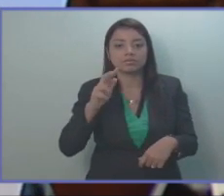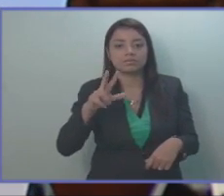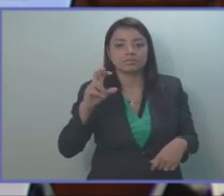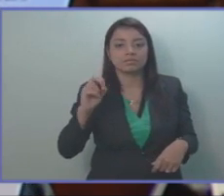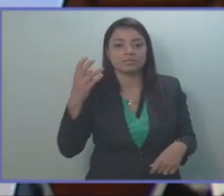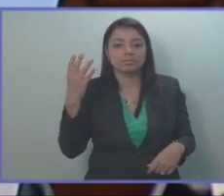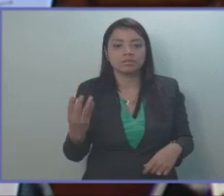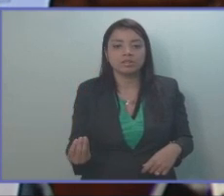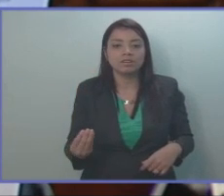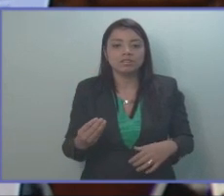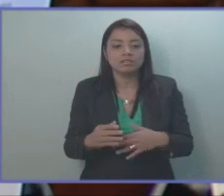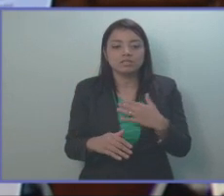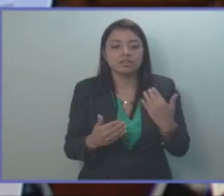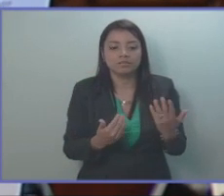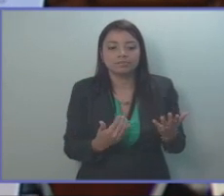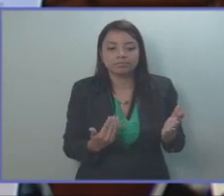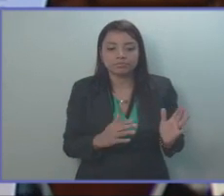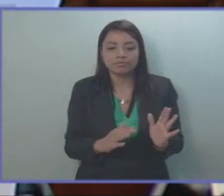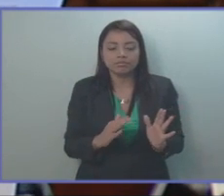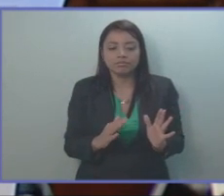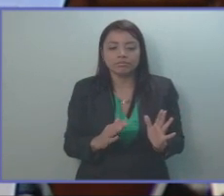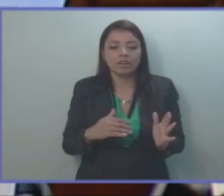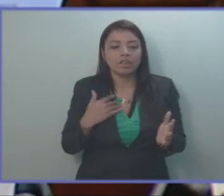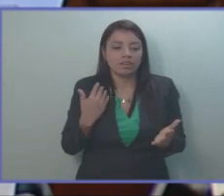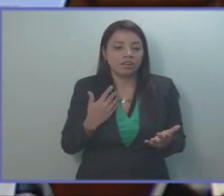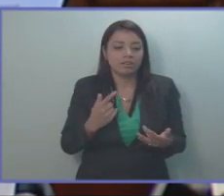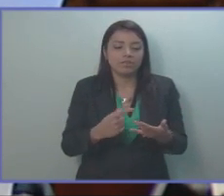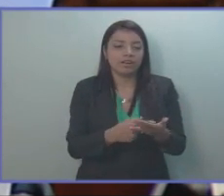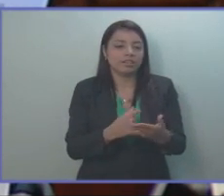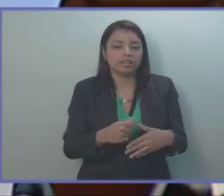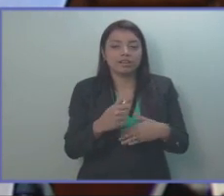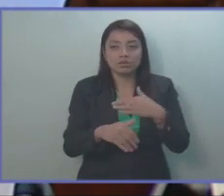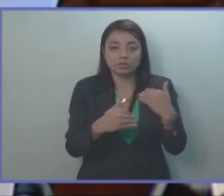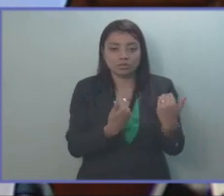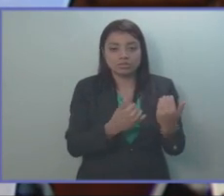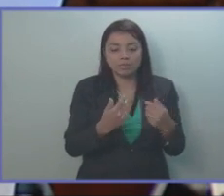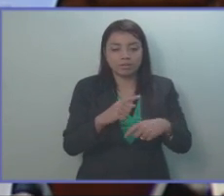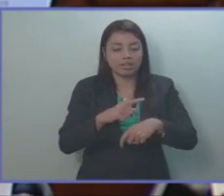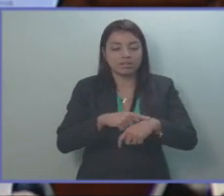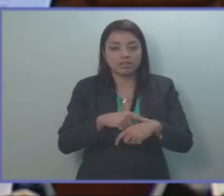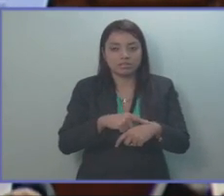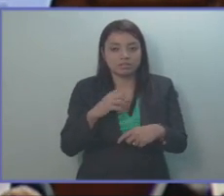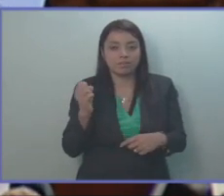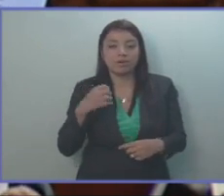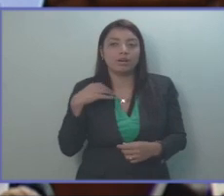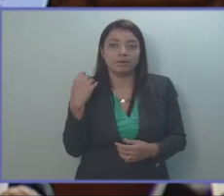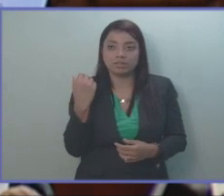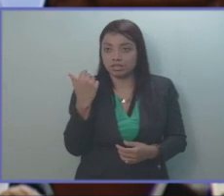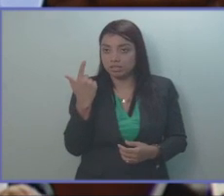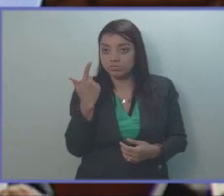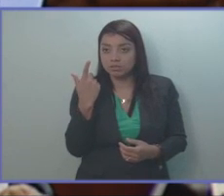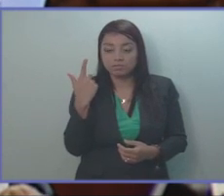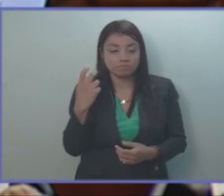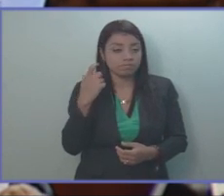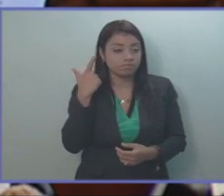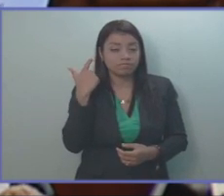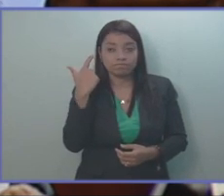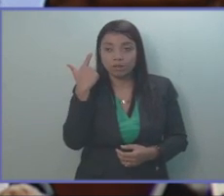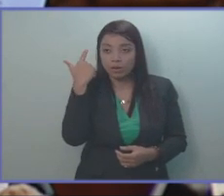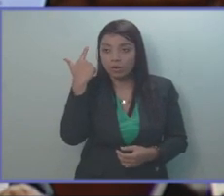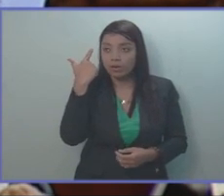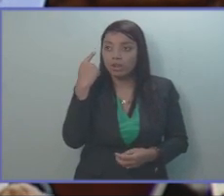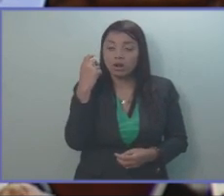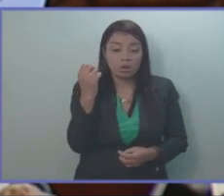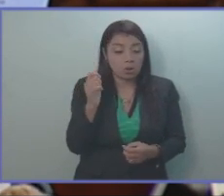días, por motivos de caso fortuito o fuerza mayor, construcción de obras, ampliaciones